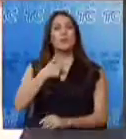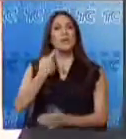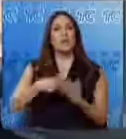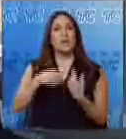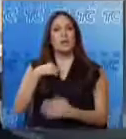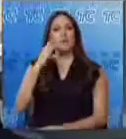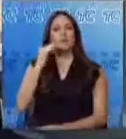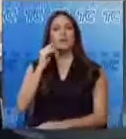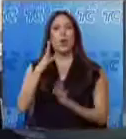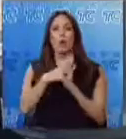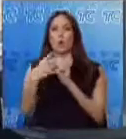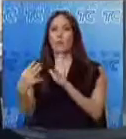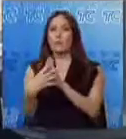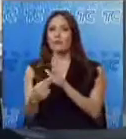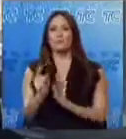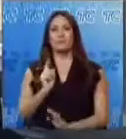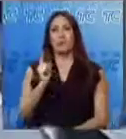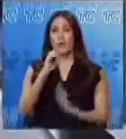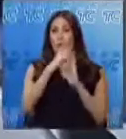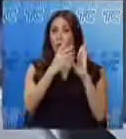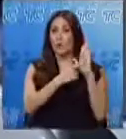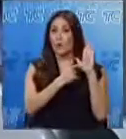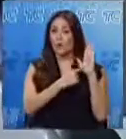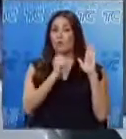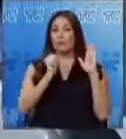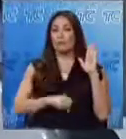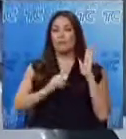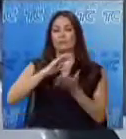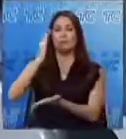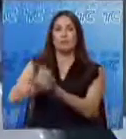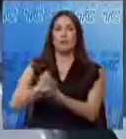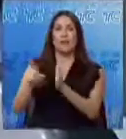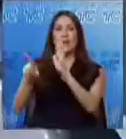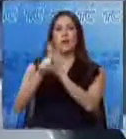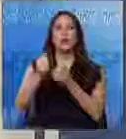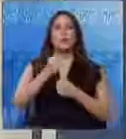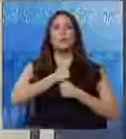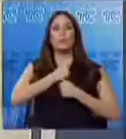biopiratería. Con el actual código se deroga la actual Ley de Propiedad Intelectual.